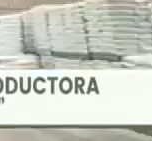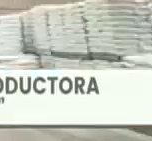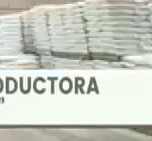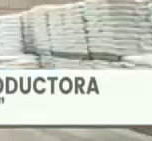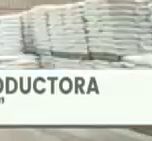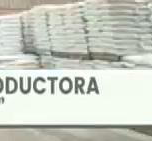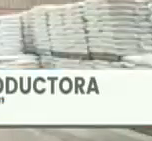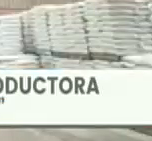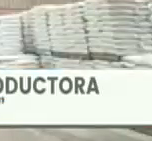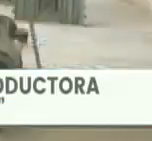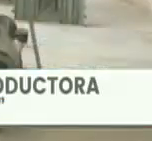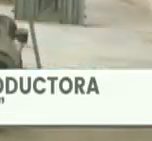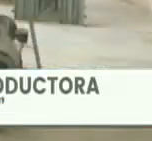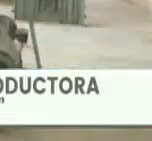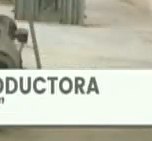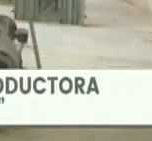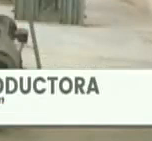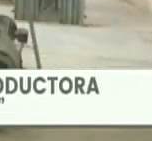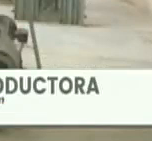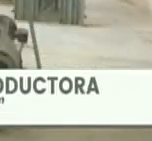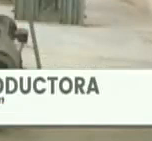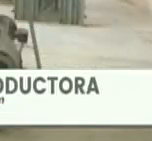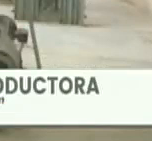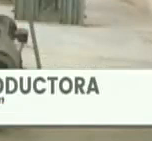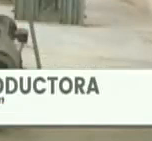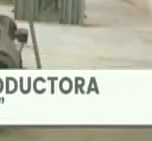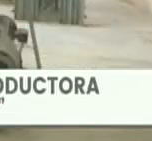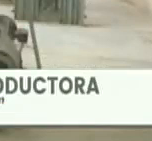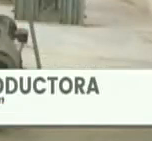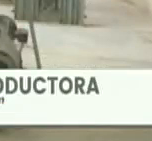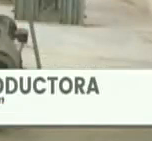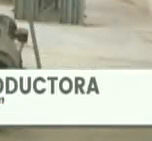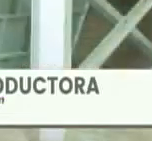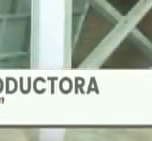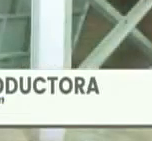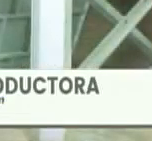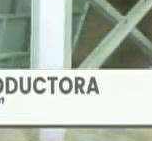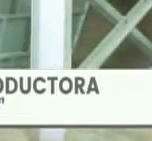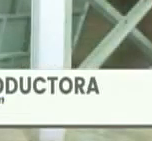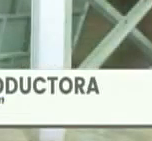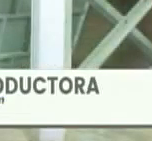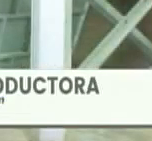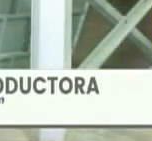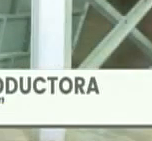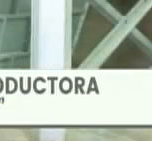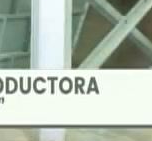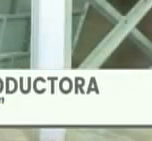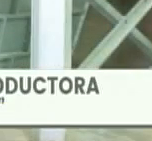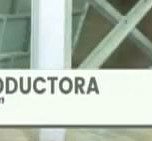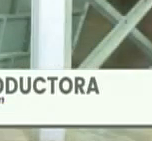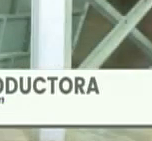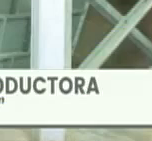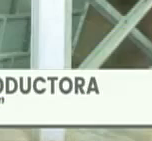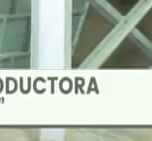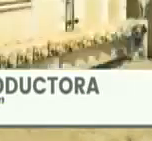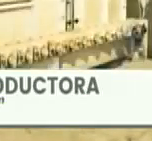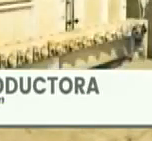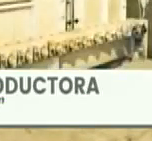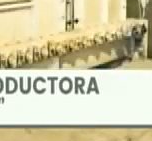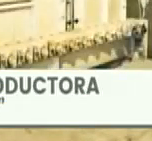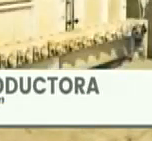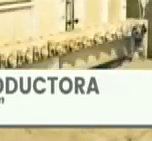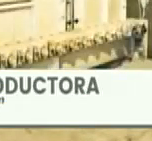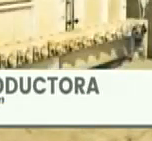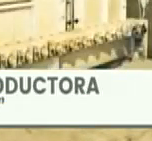con alimentos fabricados en nuestra planta, donde nos esforzamos por obtener las mejores materias primas y asegurar